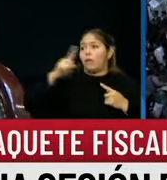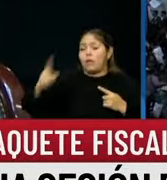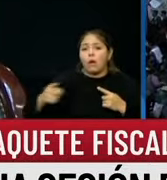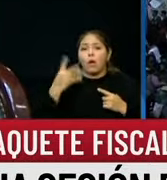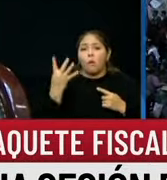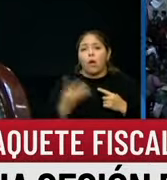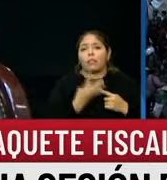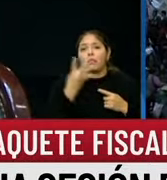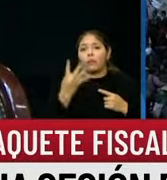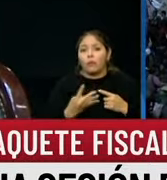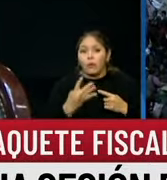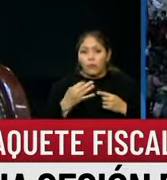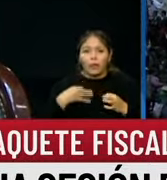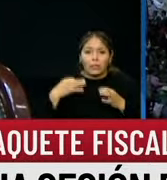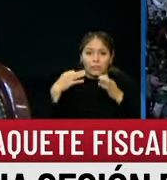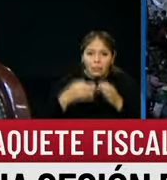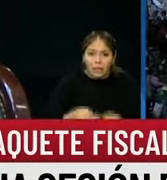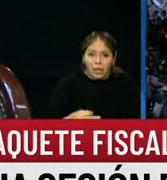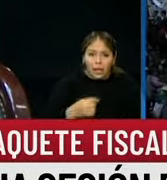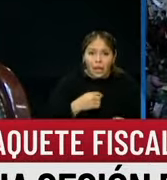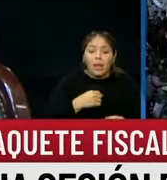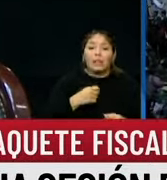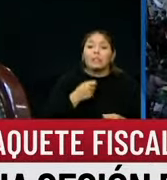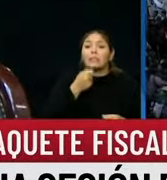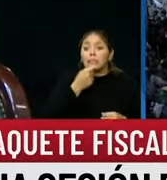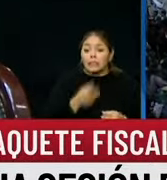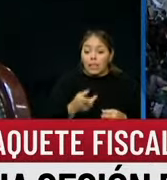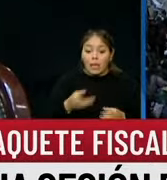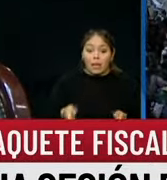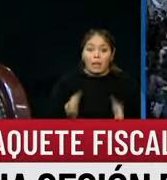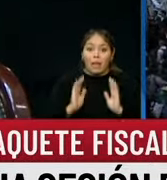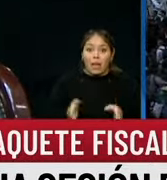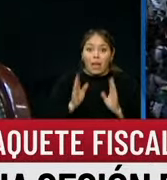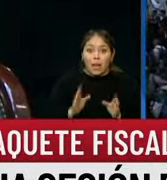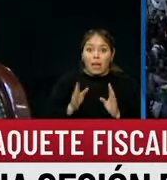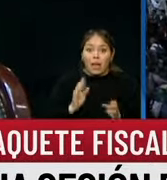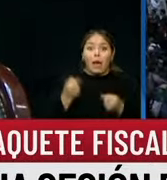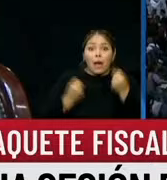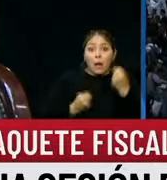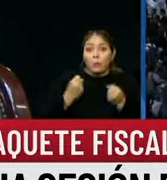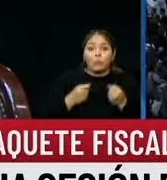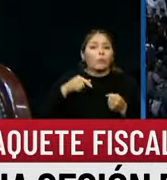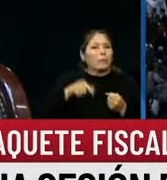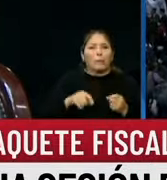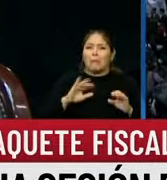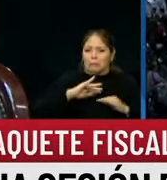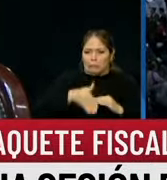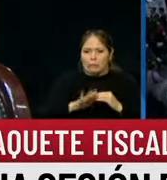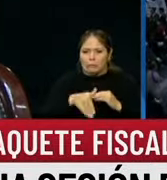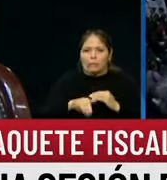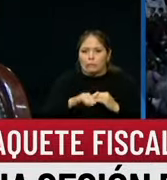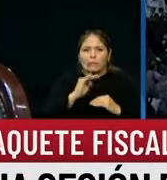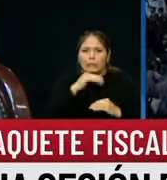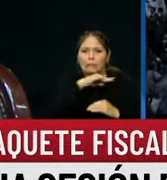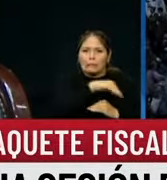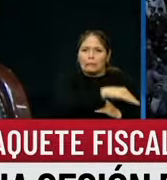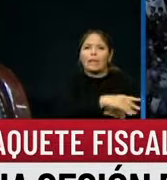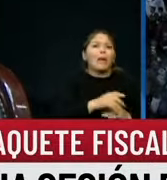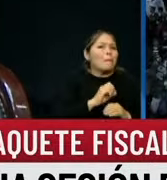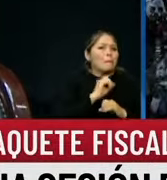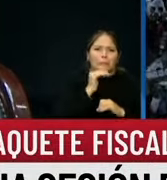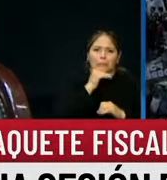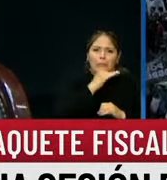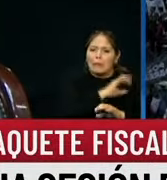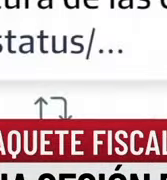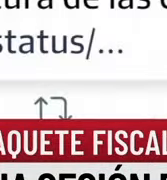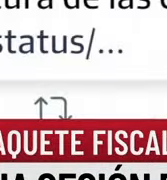presidente mismo, sí. Lo sintieron como una traición. Bueno, ella hoy sale a decir al final lo que yo en su momento voté en contra quedó afuera de la ley bases, con lo